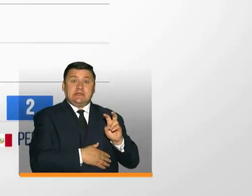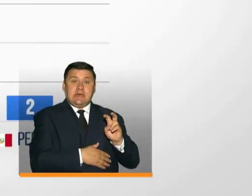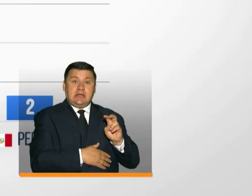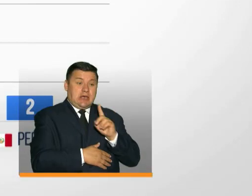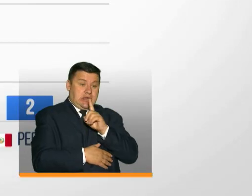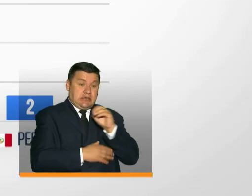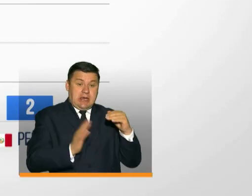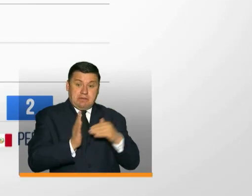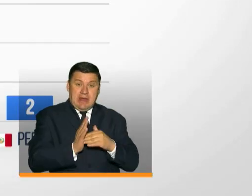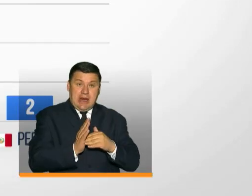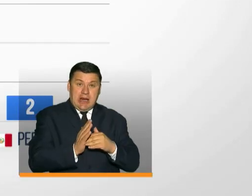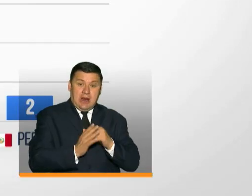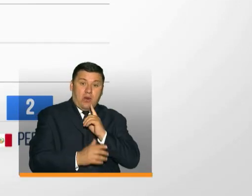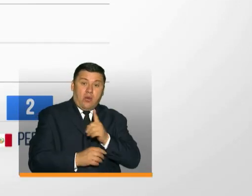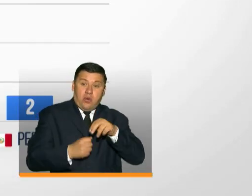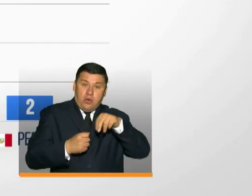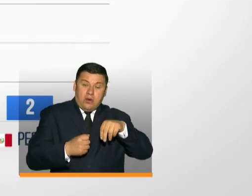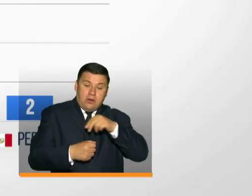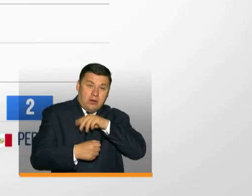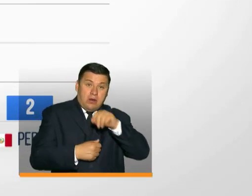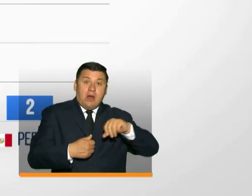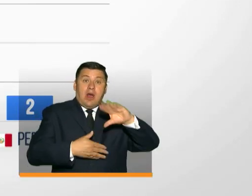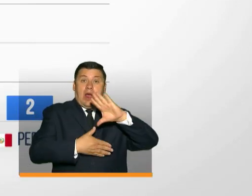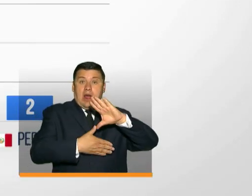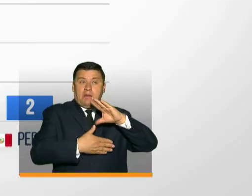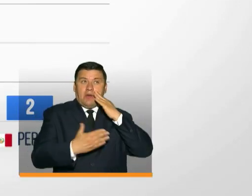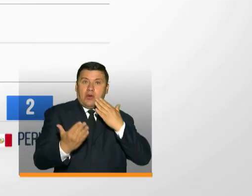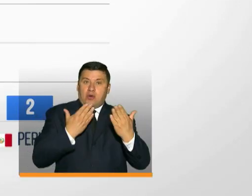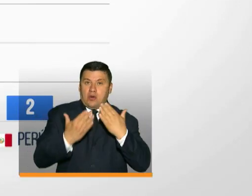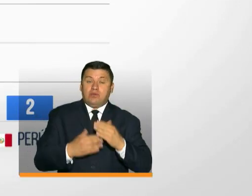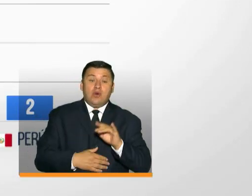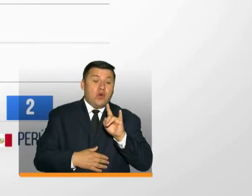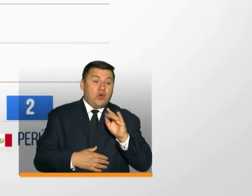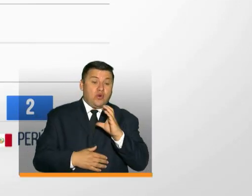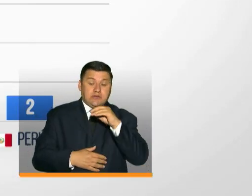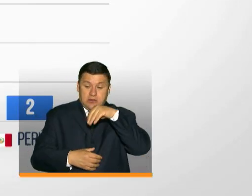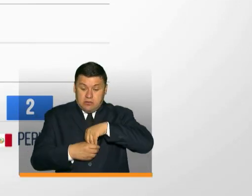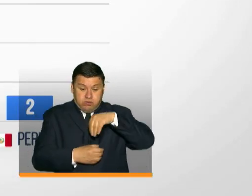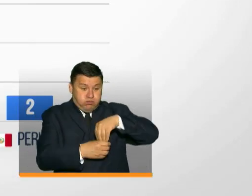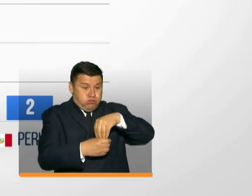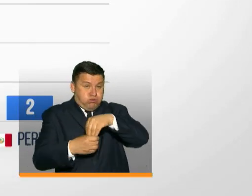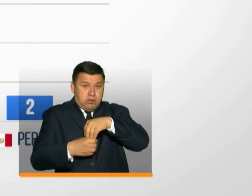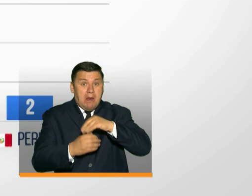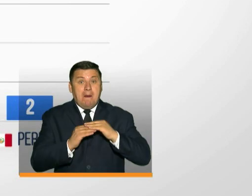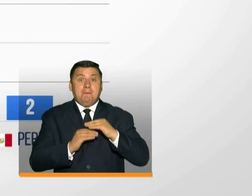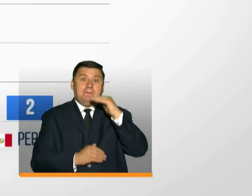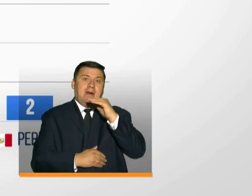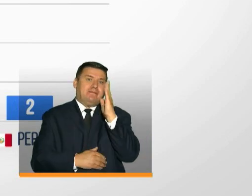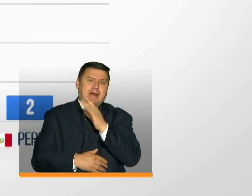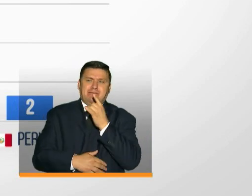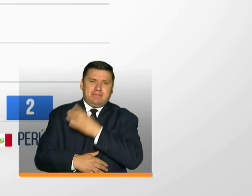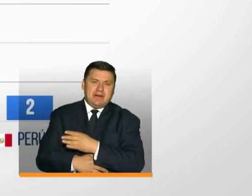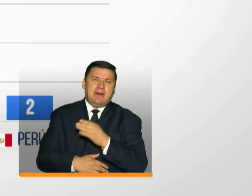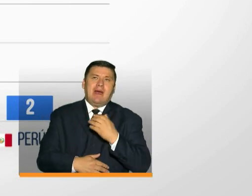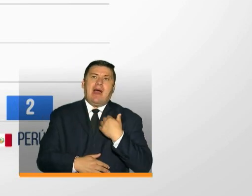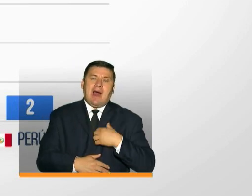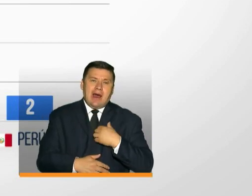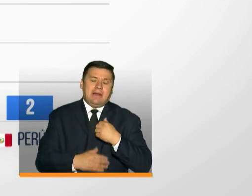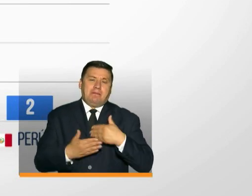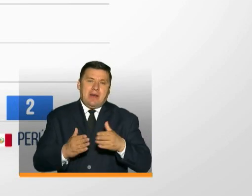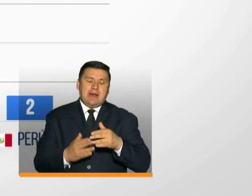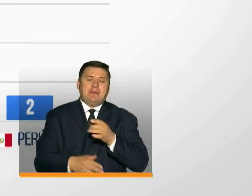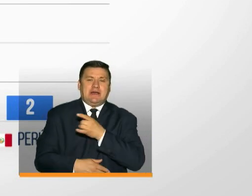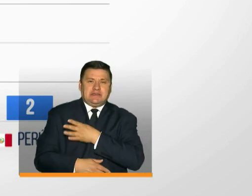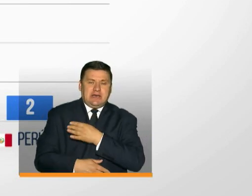100.000 habitantes. Y en términos de comparativos con América Latina, hoy en UCIs por 100.000 habitantes hemos superado al Brasil, a Argentina, a Panamá, a